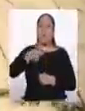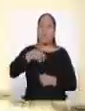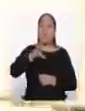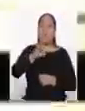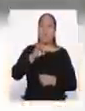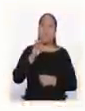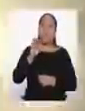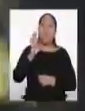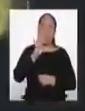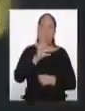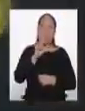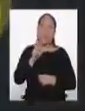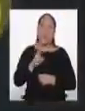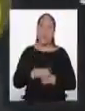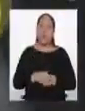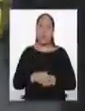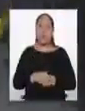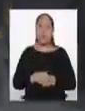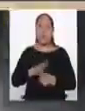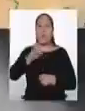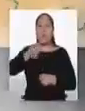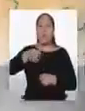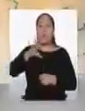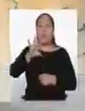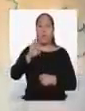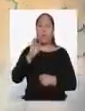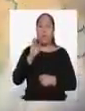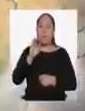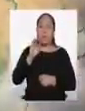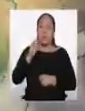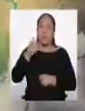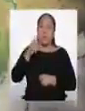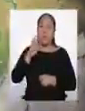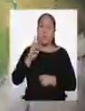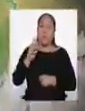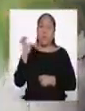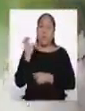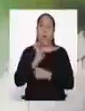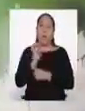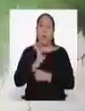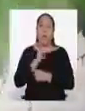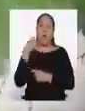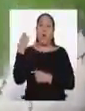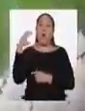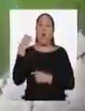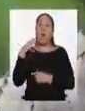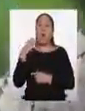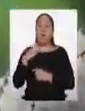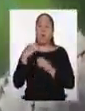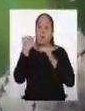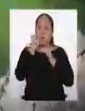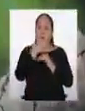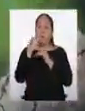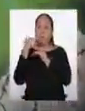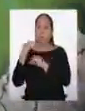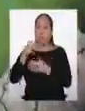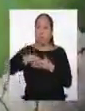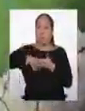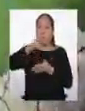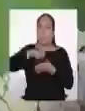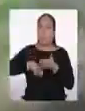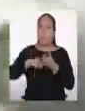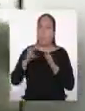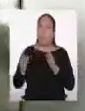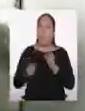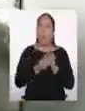1851. En 1916, Ecuador y Colombia suscribieron un tratado de límites que incluía la